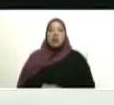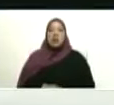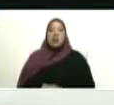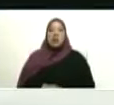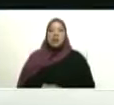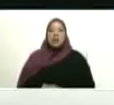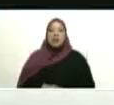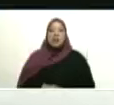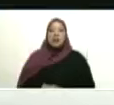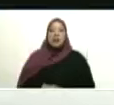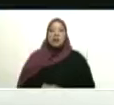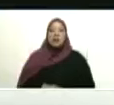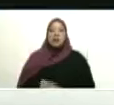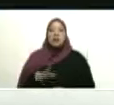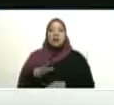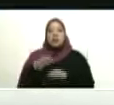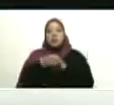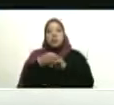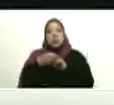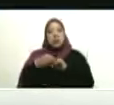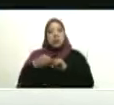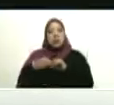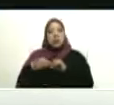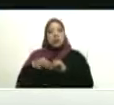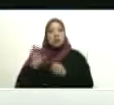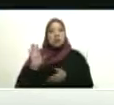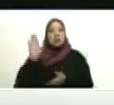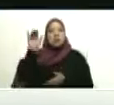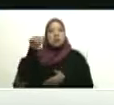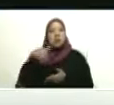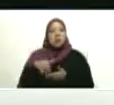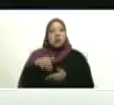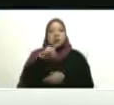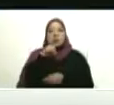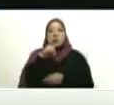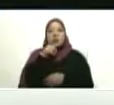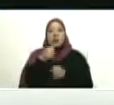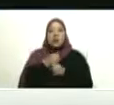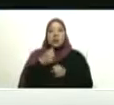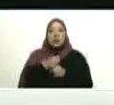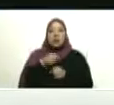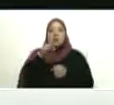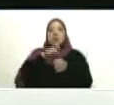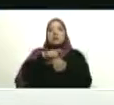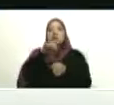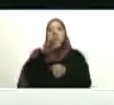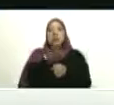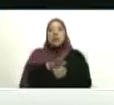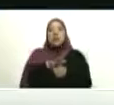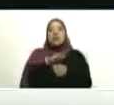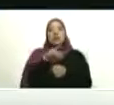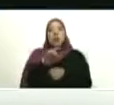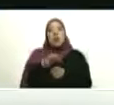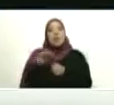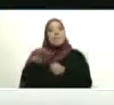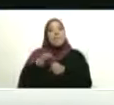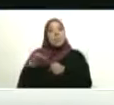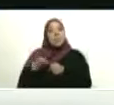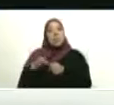junto al alcalde del municipio Miranda, allá en Coro, para entregar las viviendas